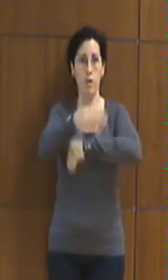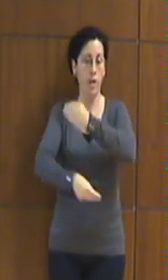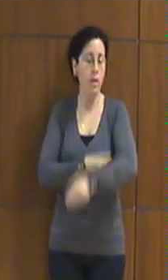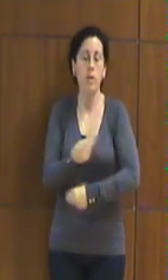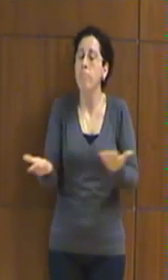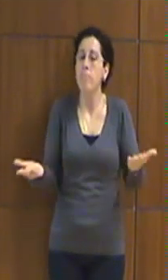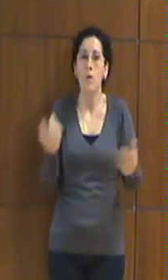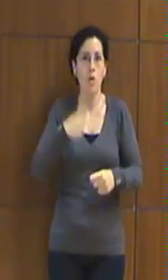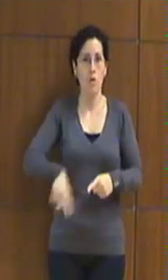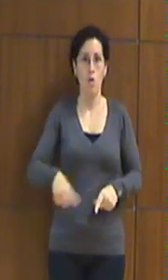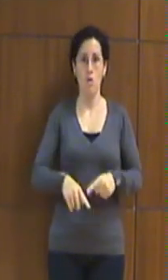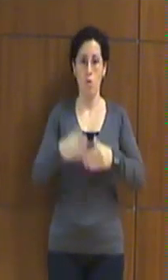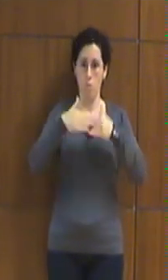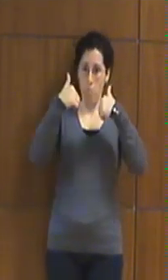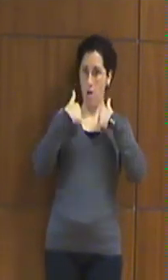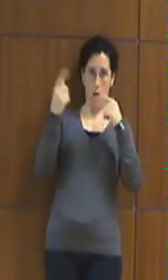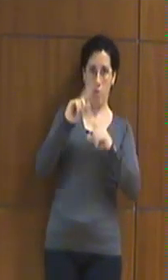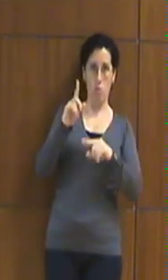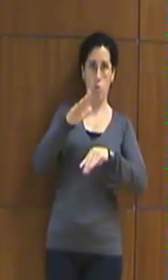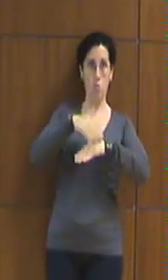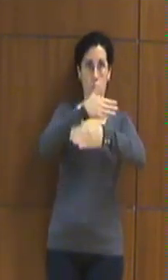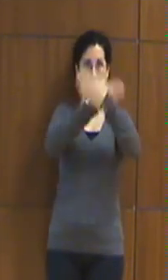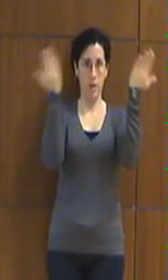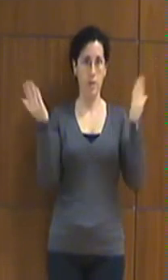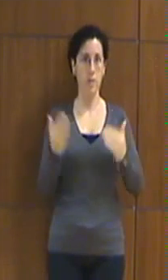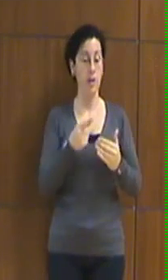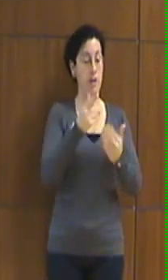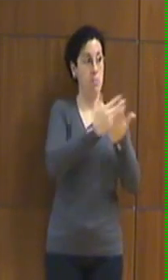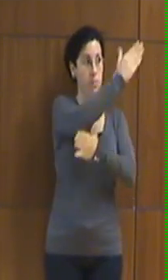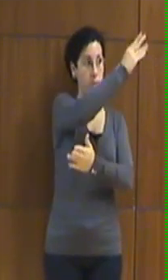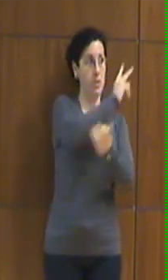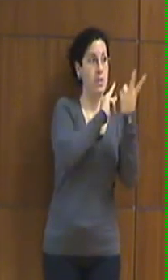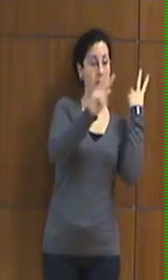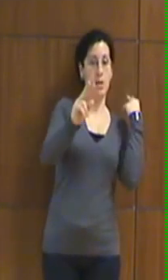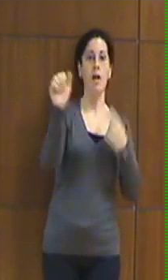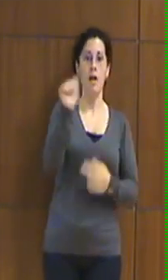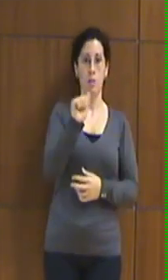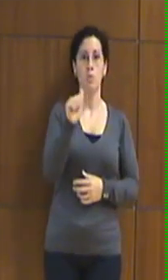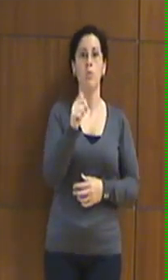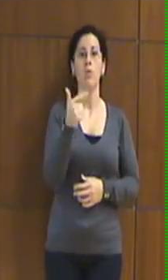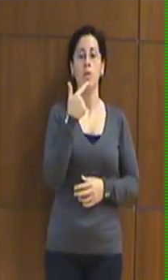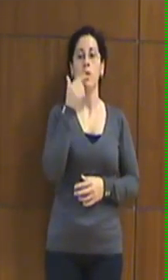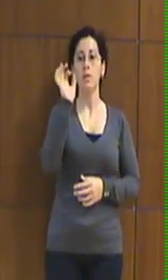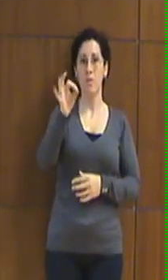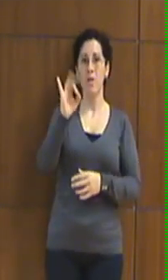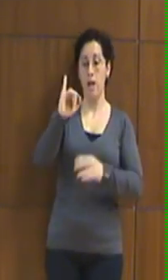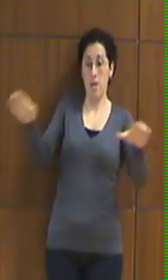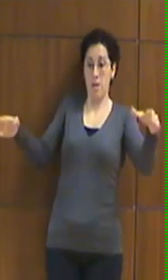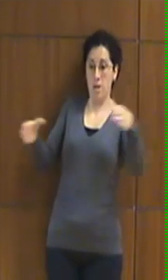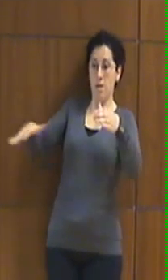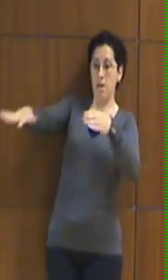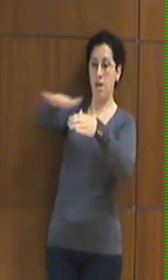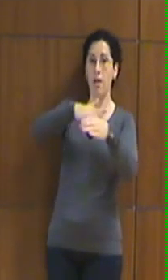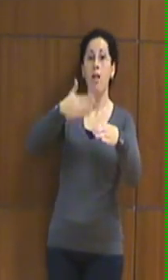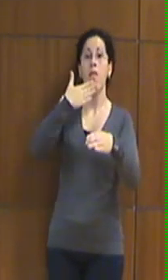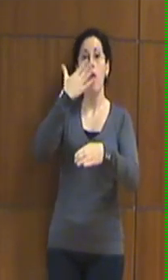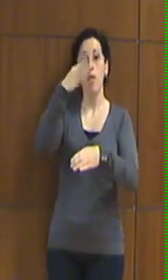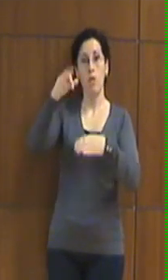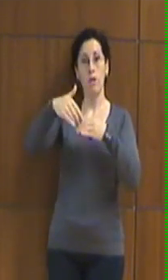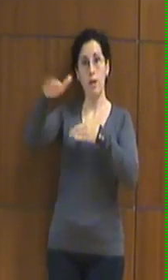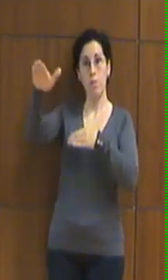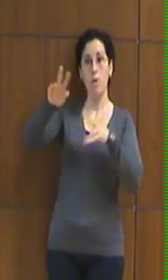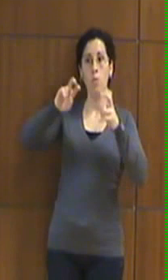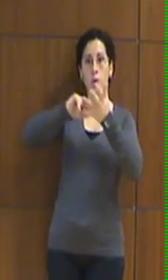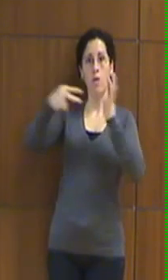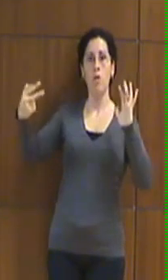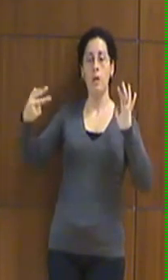Esas brechas... Yo no estoy muy de acuerdo con eso. Sí, a ver, te digo, lo que dice Rafael sí, es verdad. O sea, hay una generación a partir de los 50 donde las nuevas tecnologías